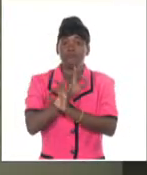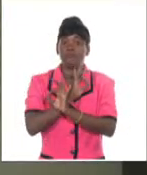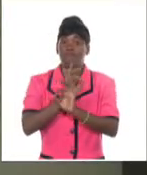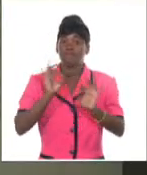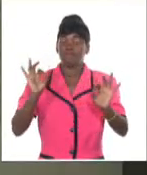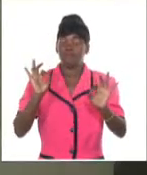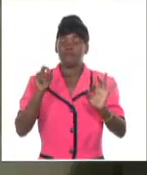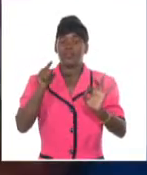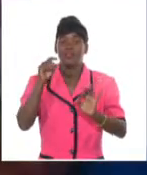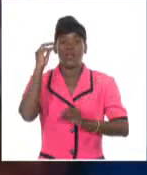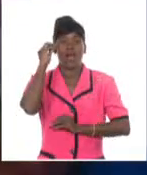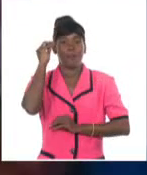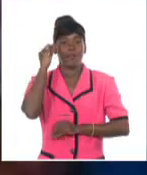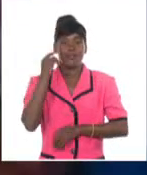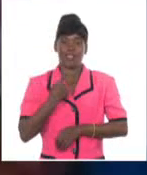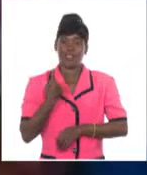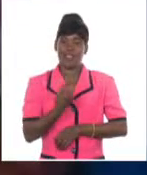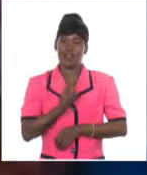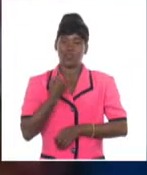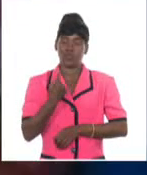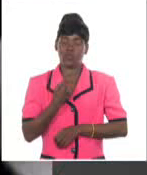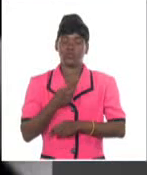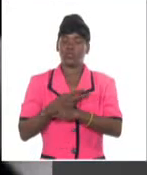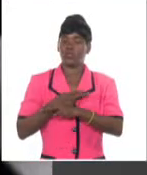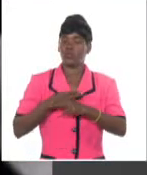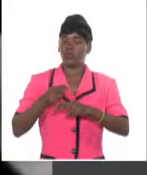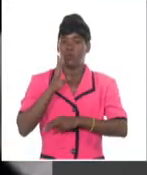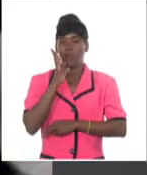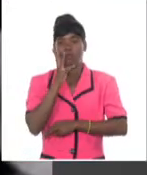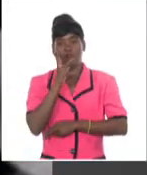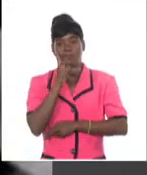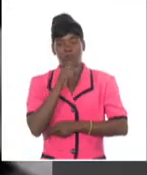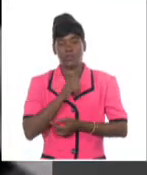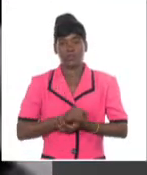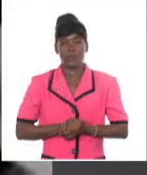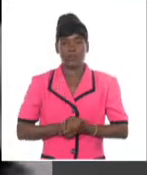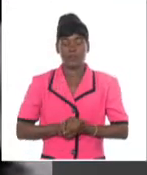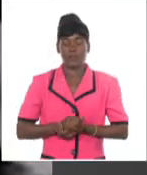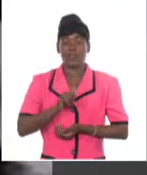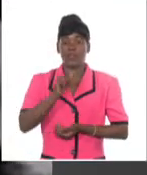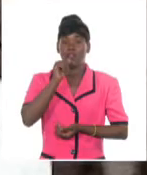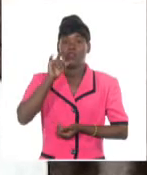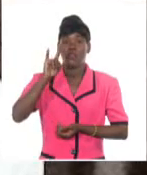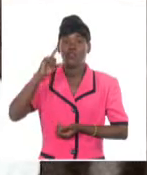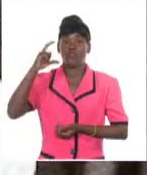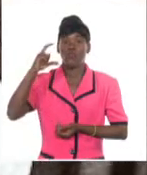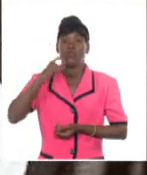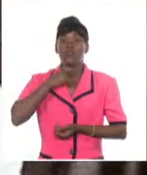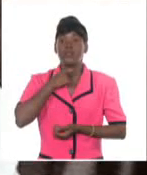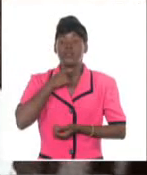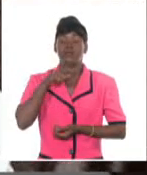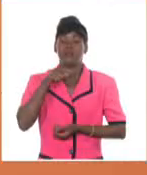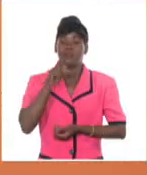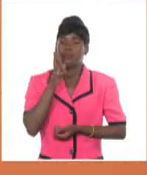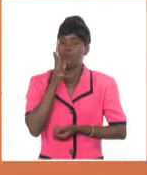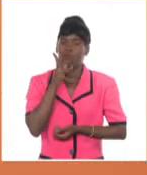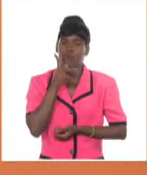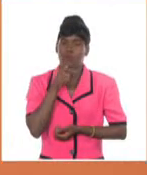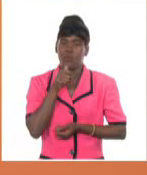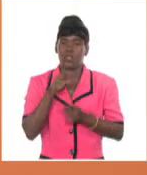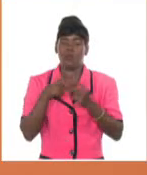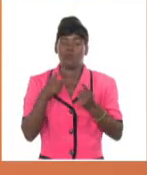nuestro idioma desde una línea siempre novedosa. Dulce María Loynaz, nuestra Dulce, es más que eso.